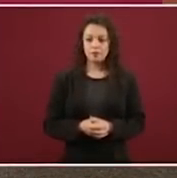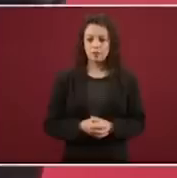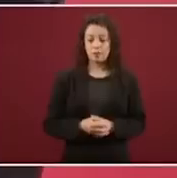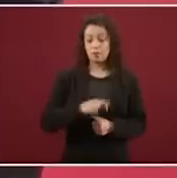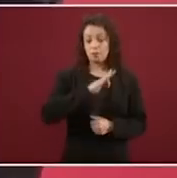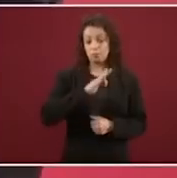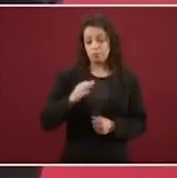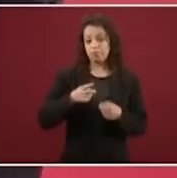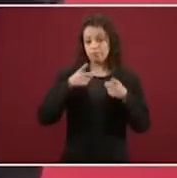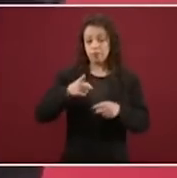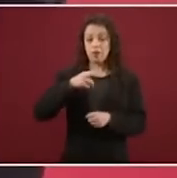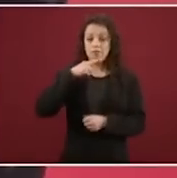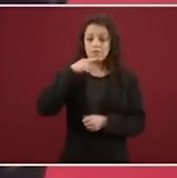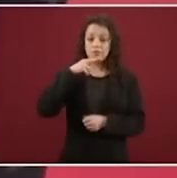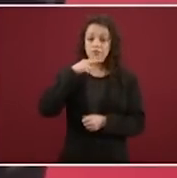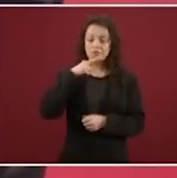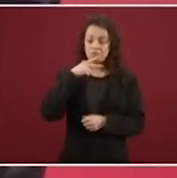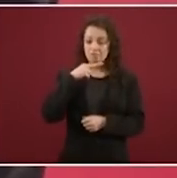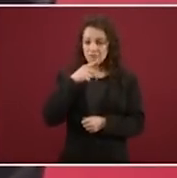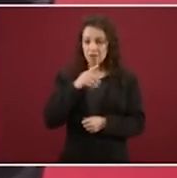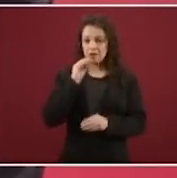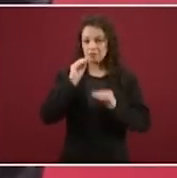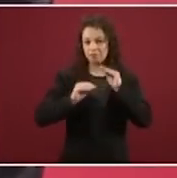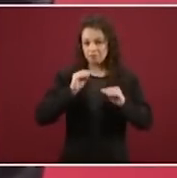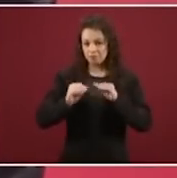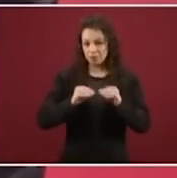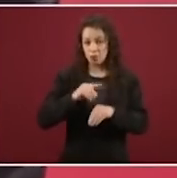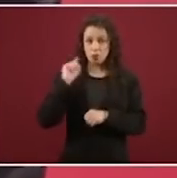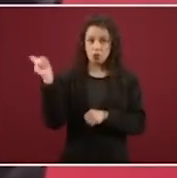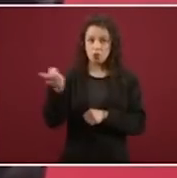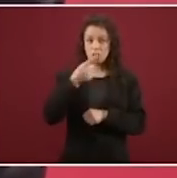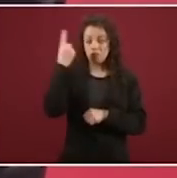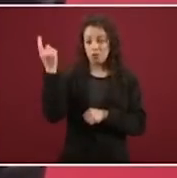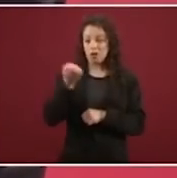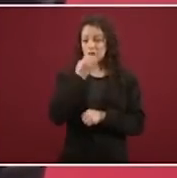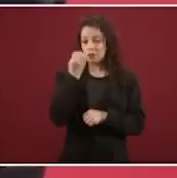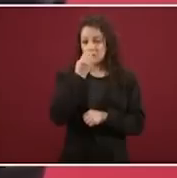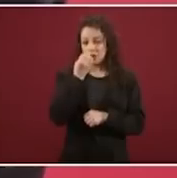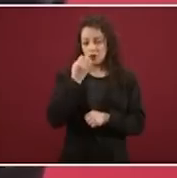mejoramiento, al mantenimiento de las escuelas,